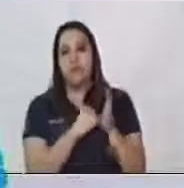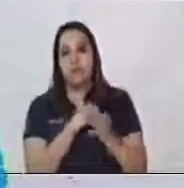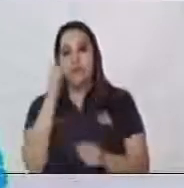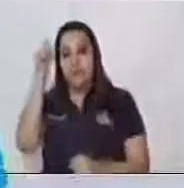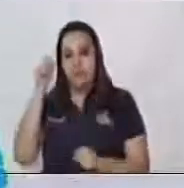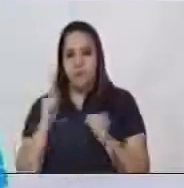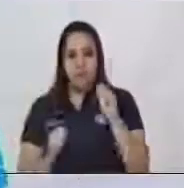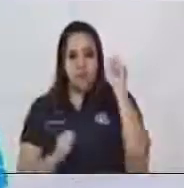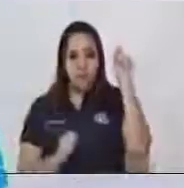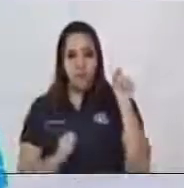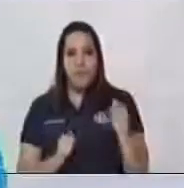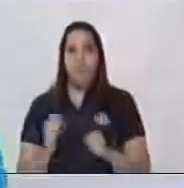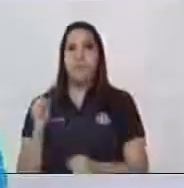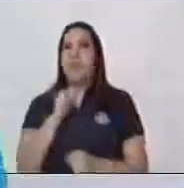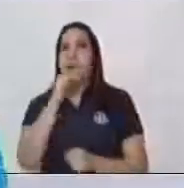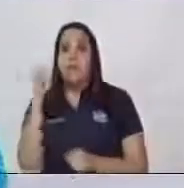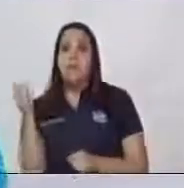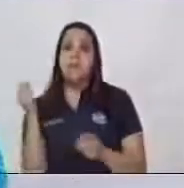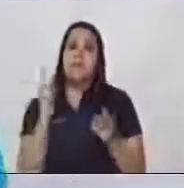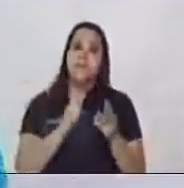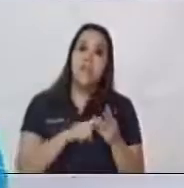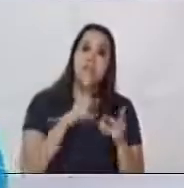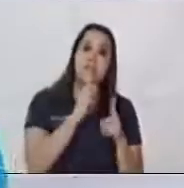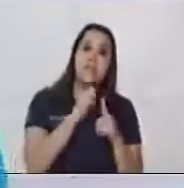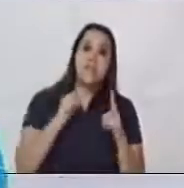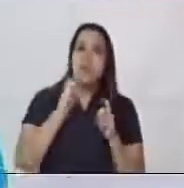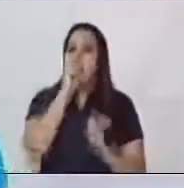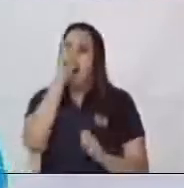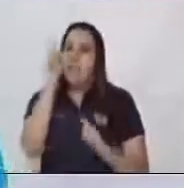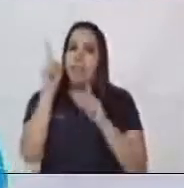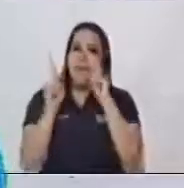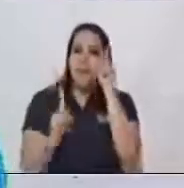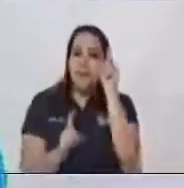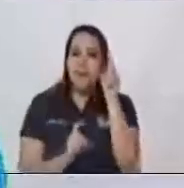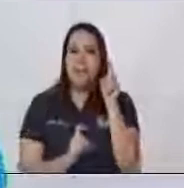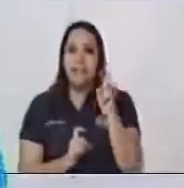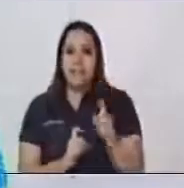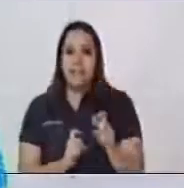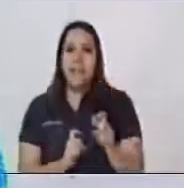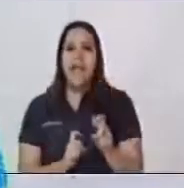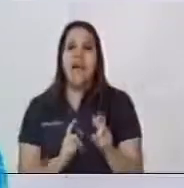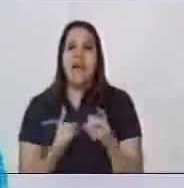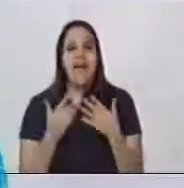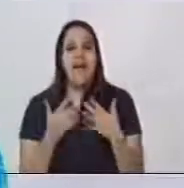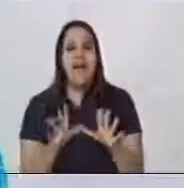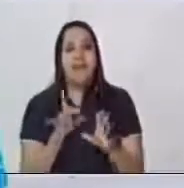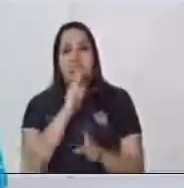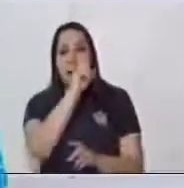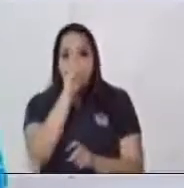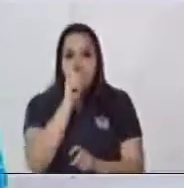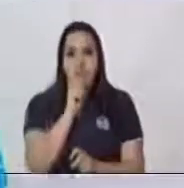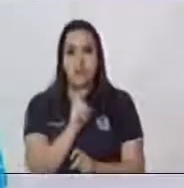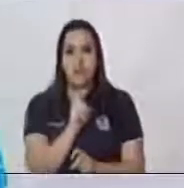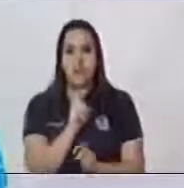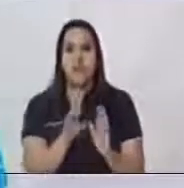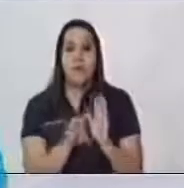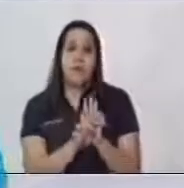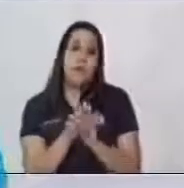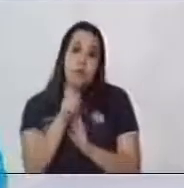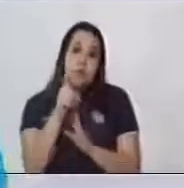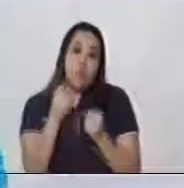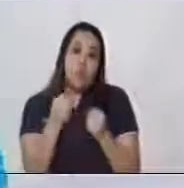Luego están las oraciones interrogativas, que pues estas hacen preguntas. Cuando tú